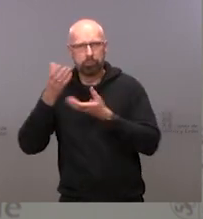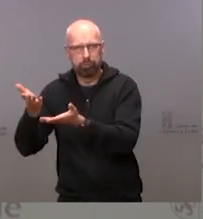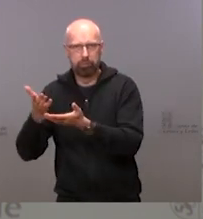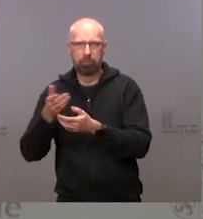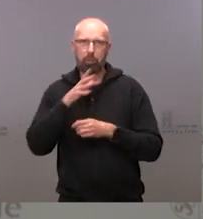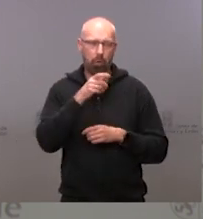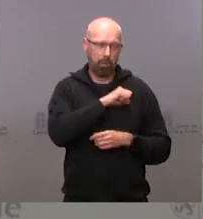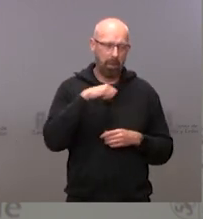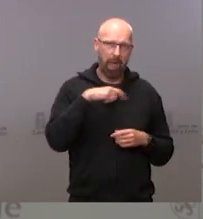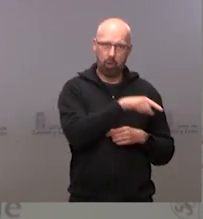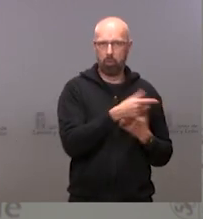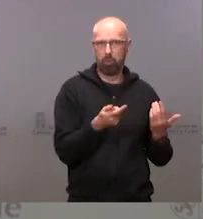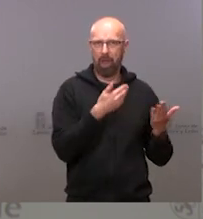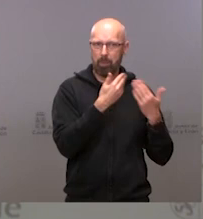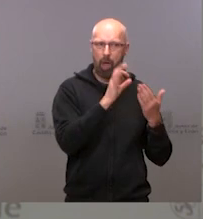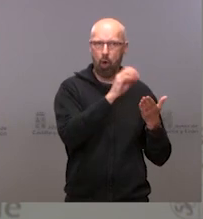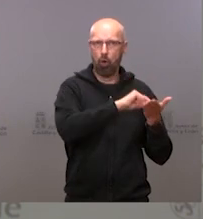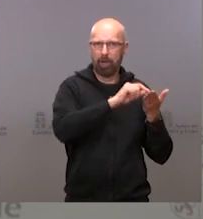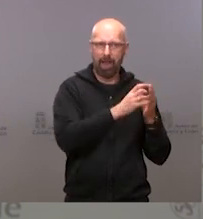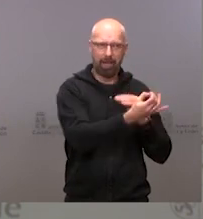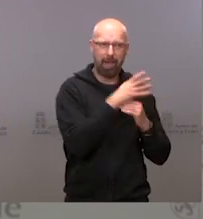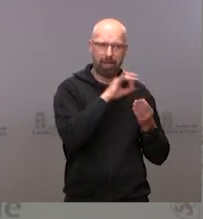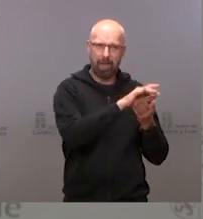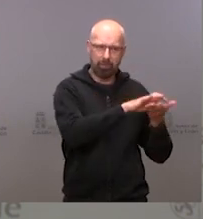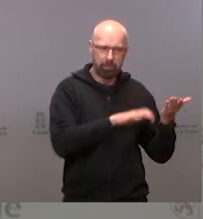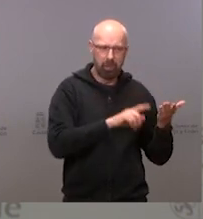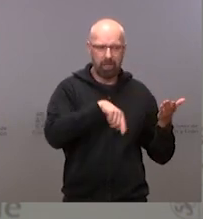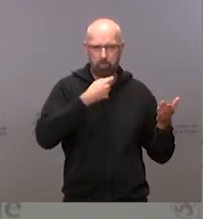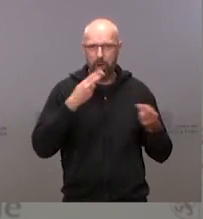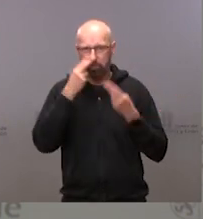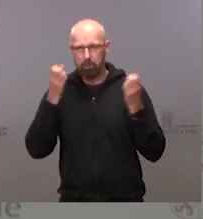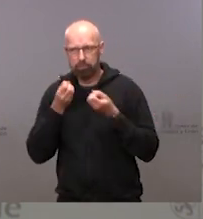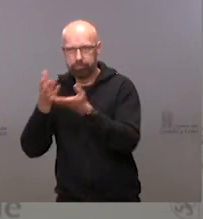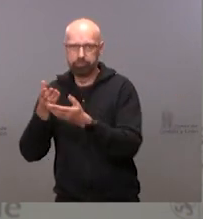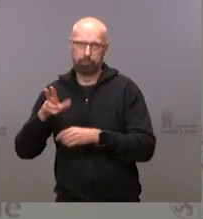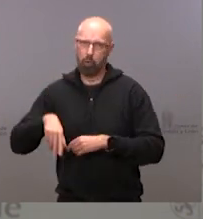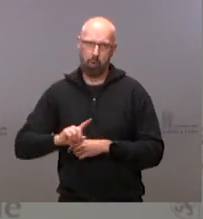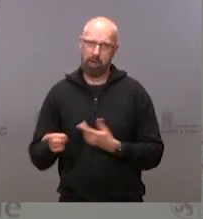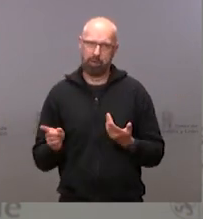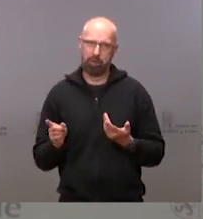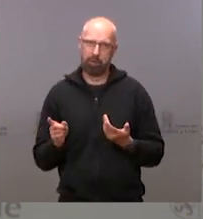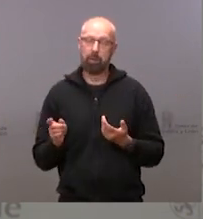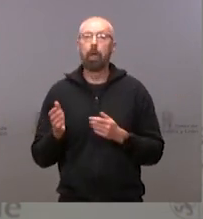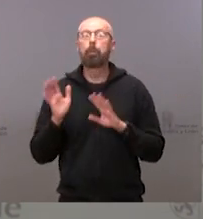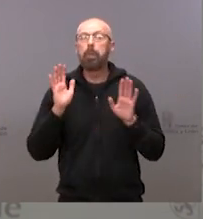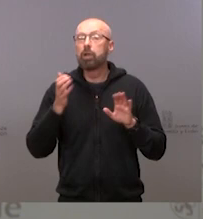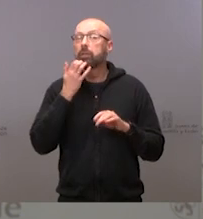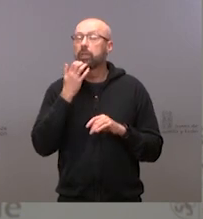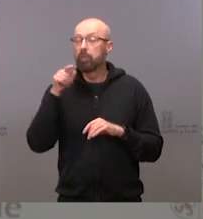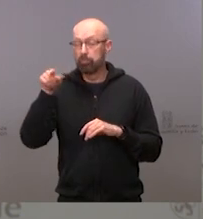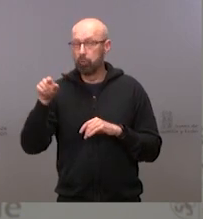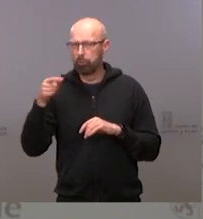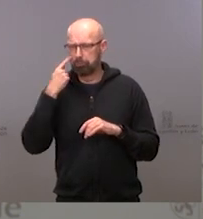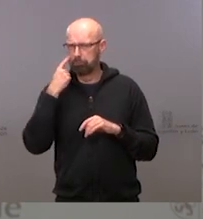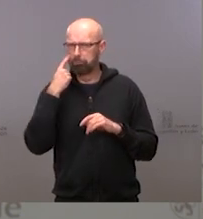escritas pero lo que sí puedo decir es que si usted analiza las declaraciones